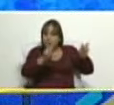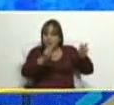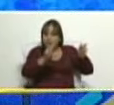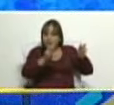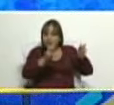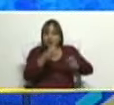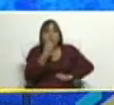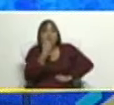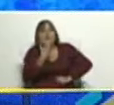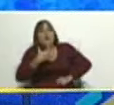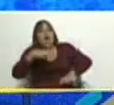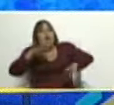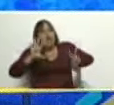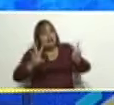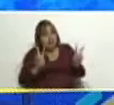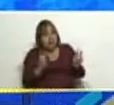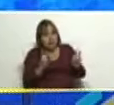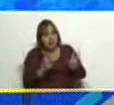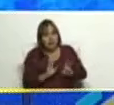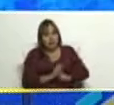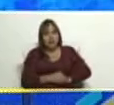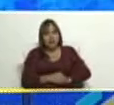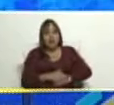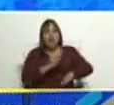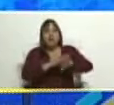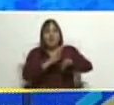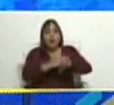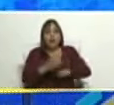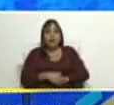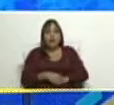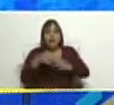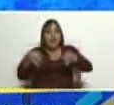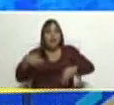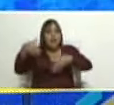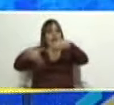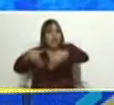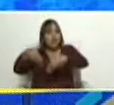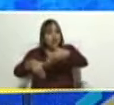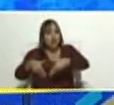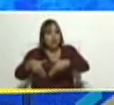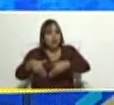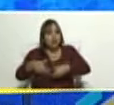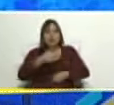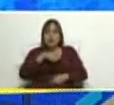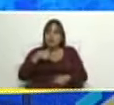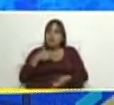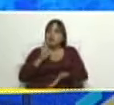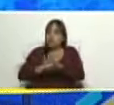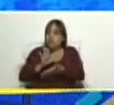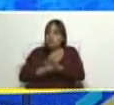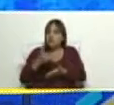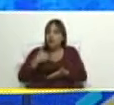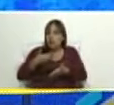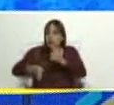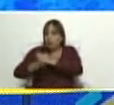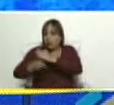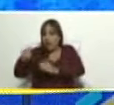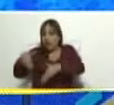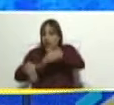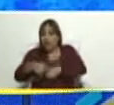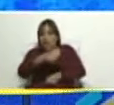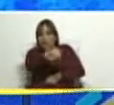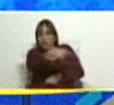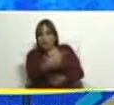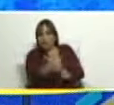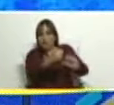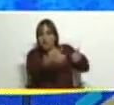entre comillas, pues tenemos que decir, porque cada vez que vamos a elecciones, nosotros vamos de manera noble a elecciones y ellos comienzan